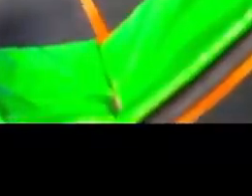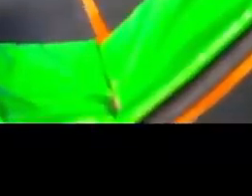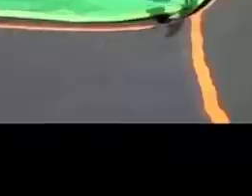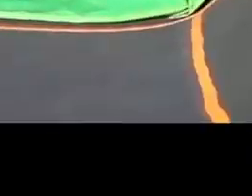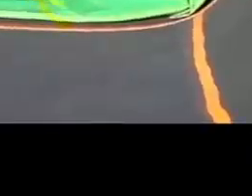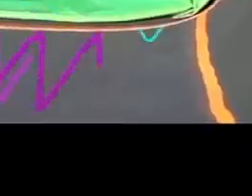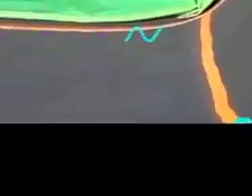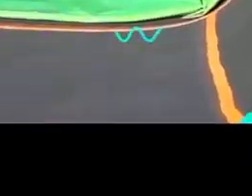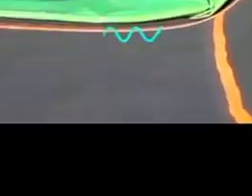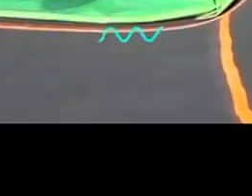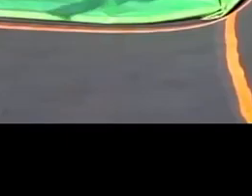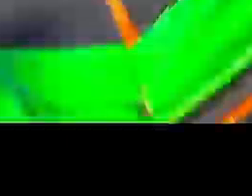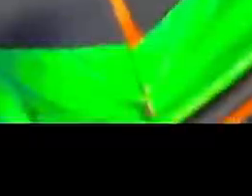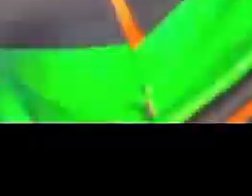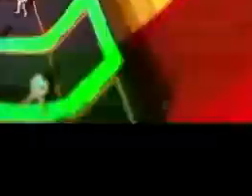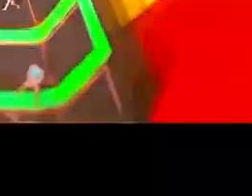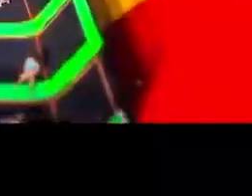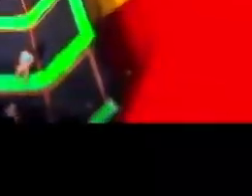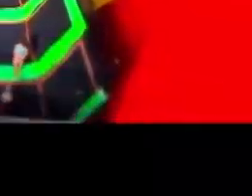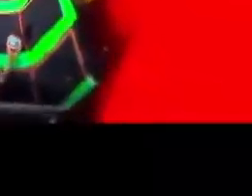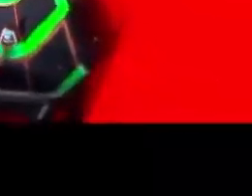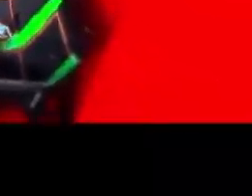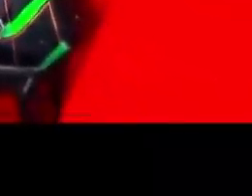Diversión extrema para vivir en familia.